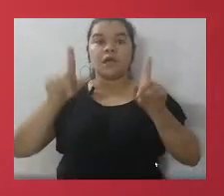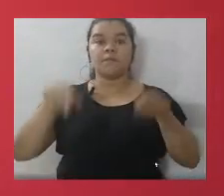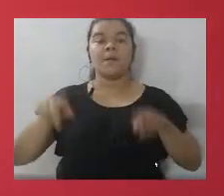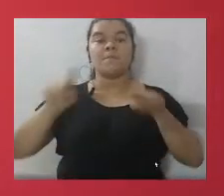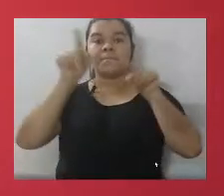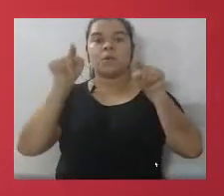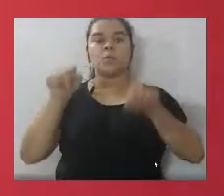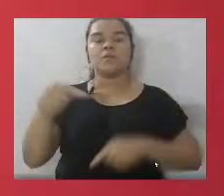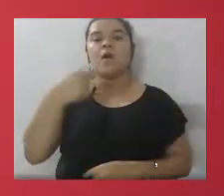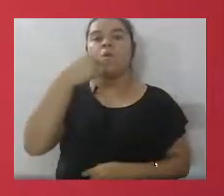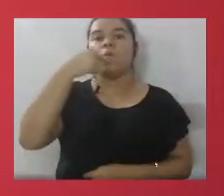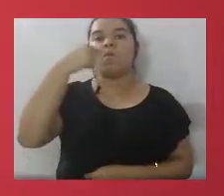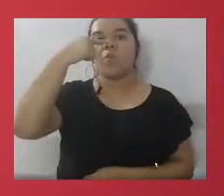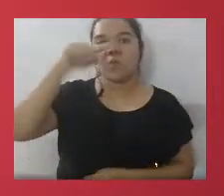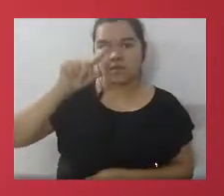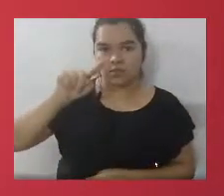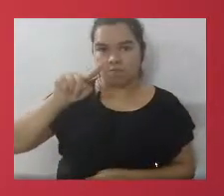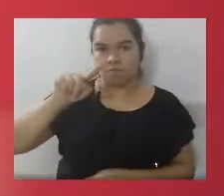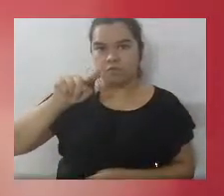pregunta tiene que ver con,